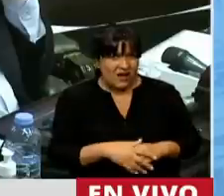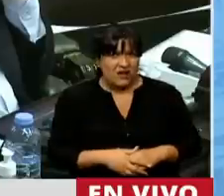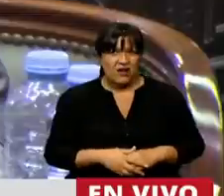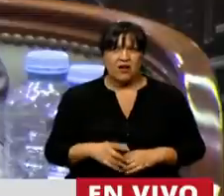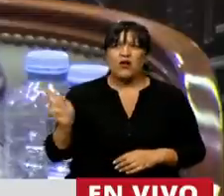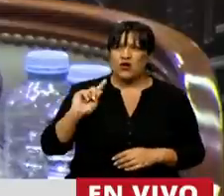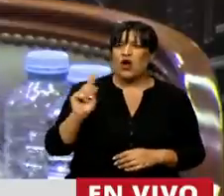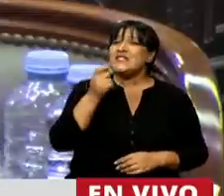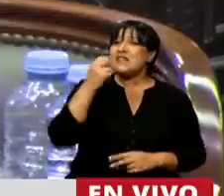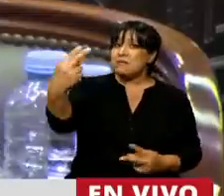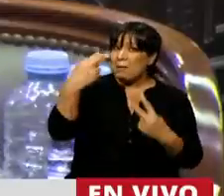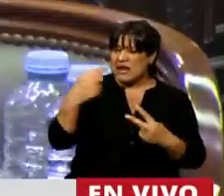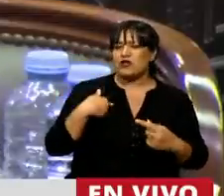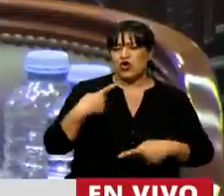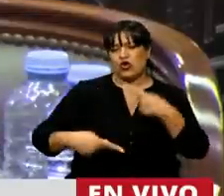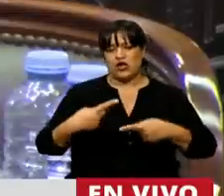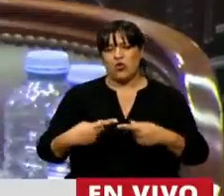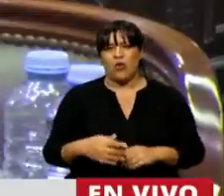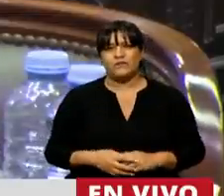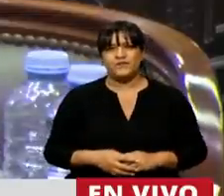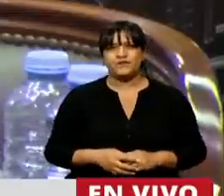No, cuando me atiende yo sigo.